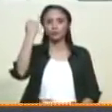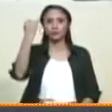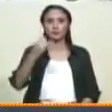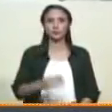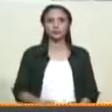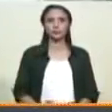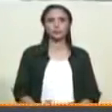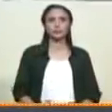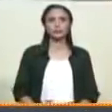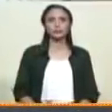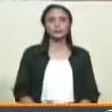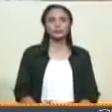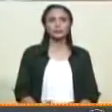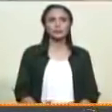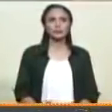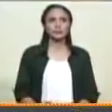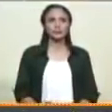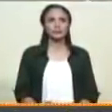Fue el golpe de Estado.